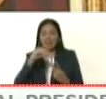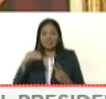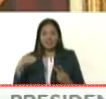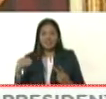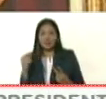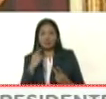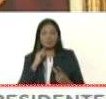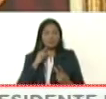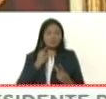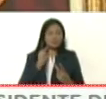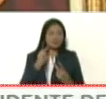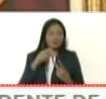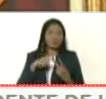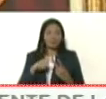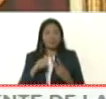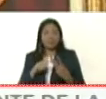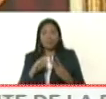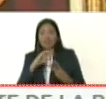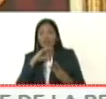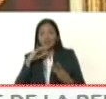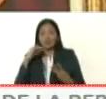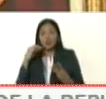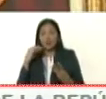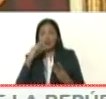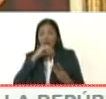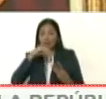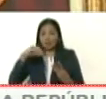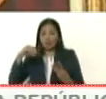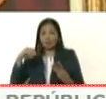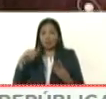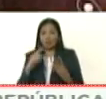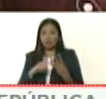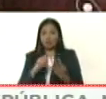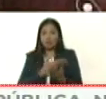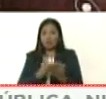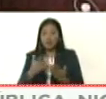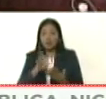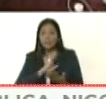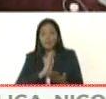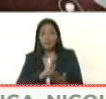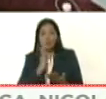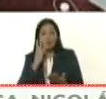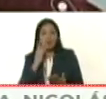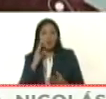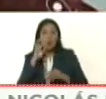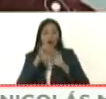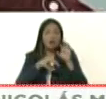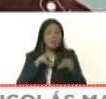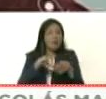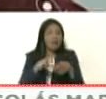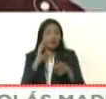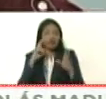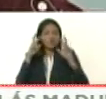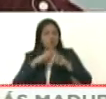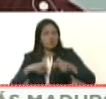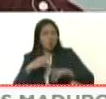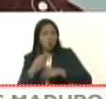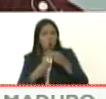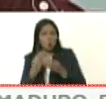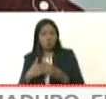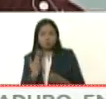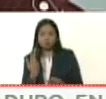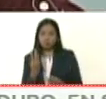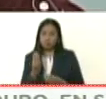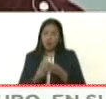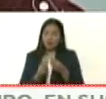azúcar, sirope de sangre bovina. Sí, presidente, nosotros hemos estado investigando acerca de cómo pudiésemos